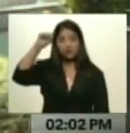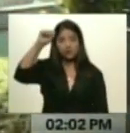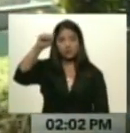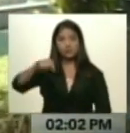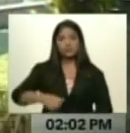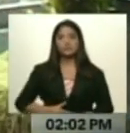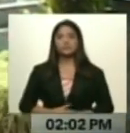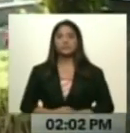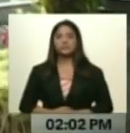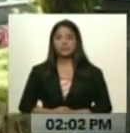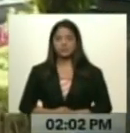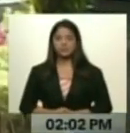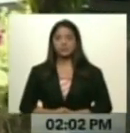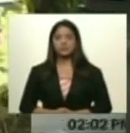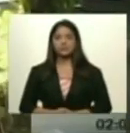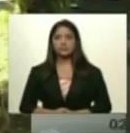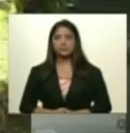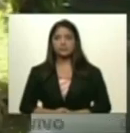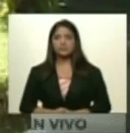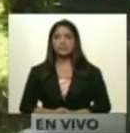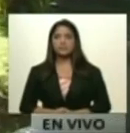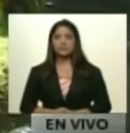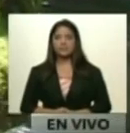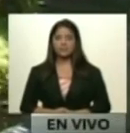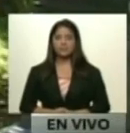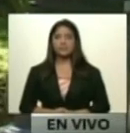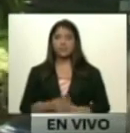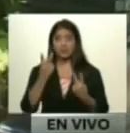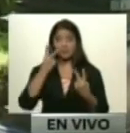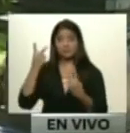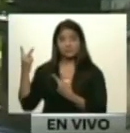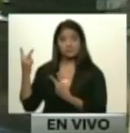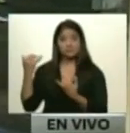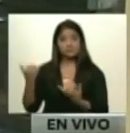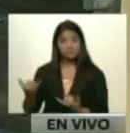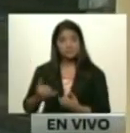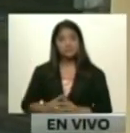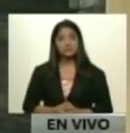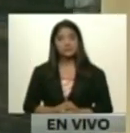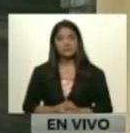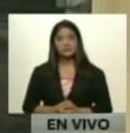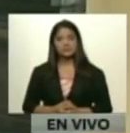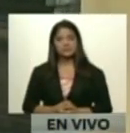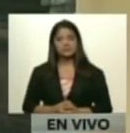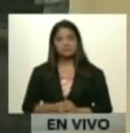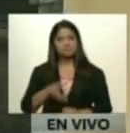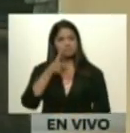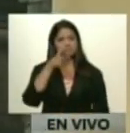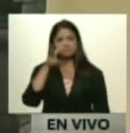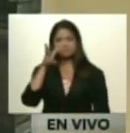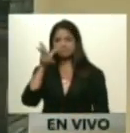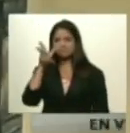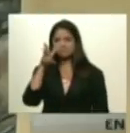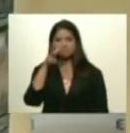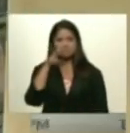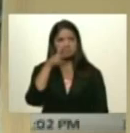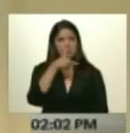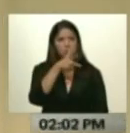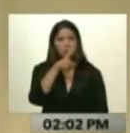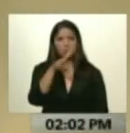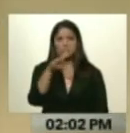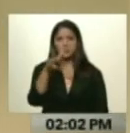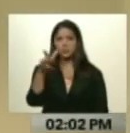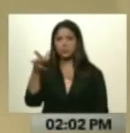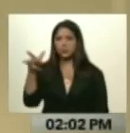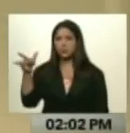nacional de la República, Nicolás Maduro. Vemos en estos momentos imágenes de los espacios del